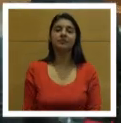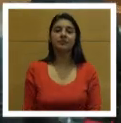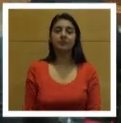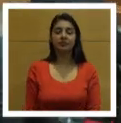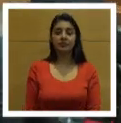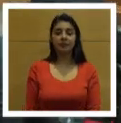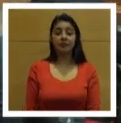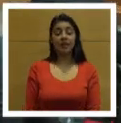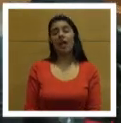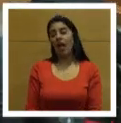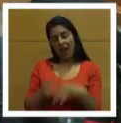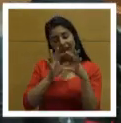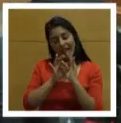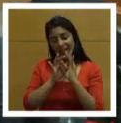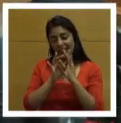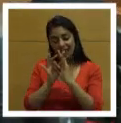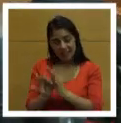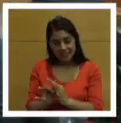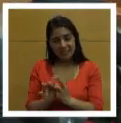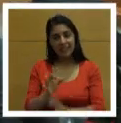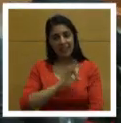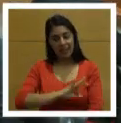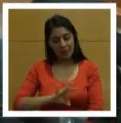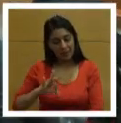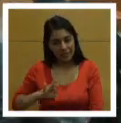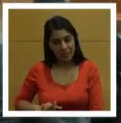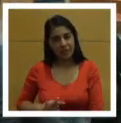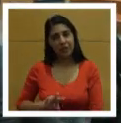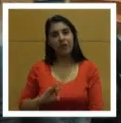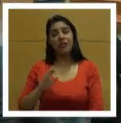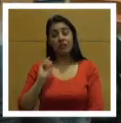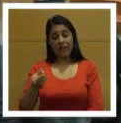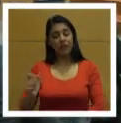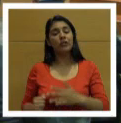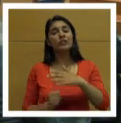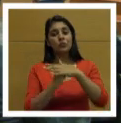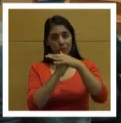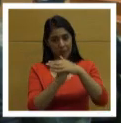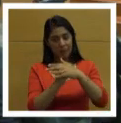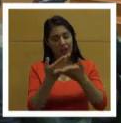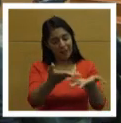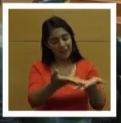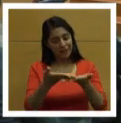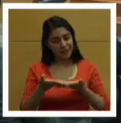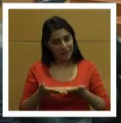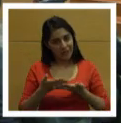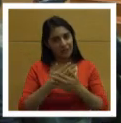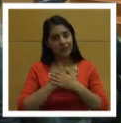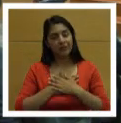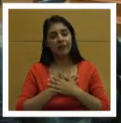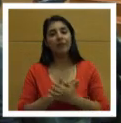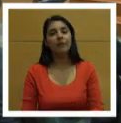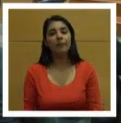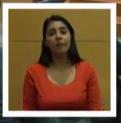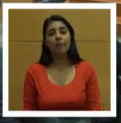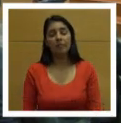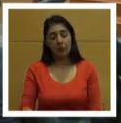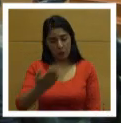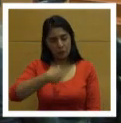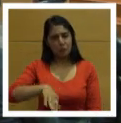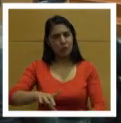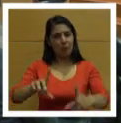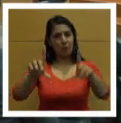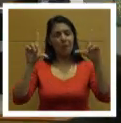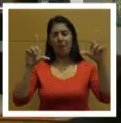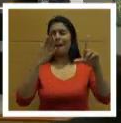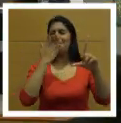Bien, agradecer al señor ministro de la Corte Suprema este obsequio que se nos ha entregado. Lo pondremos en el